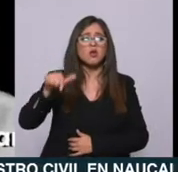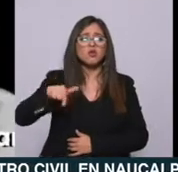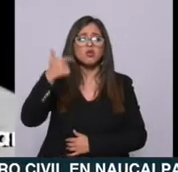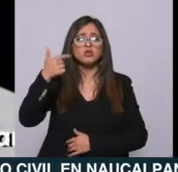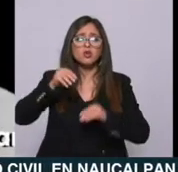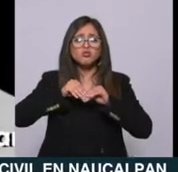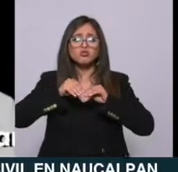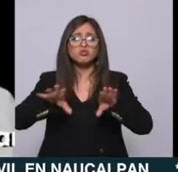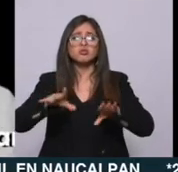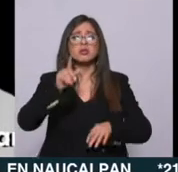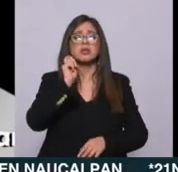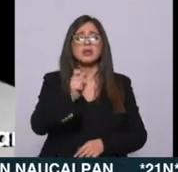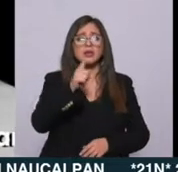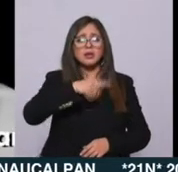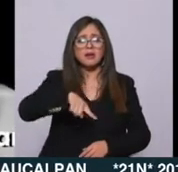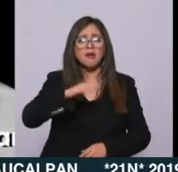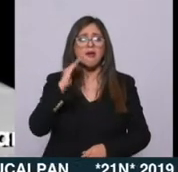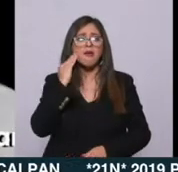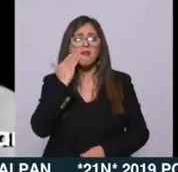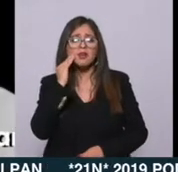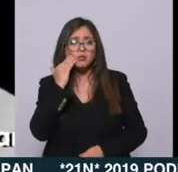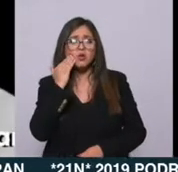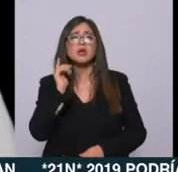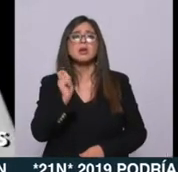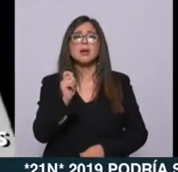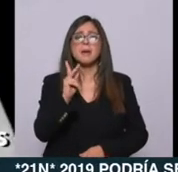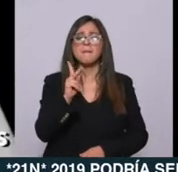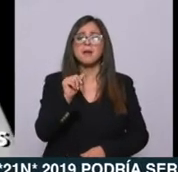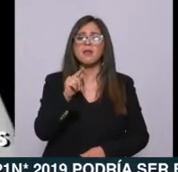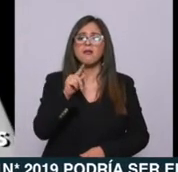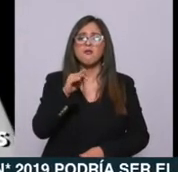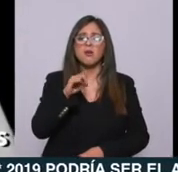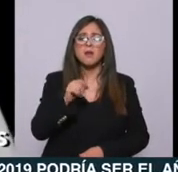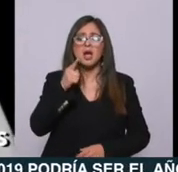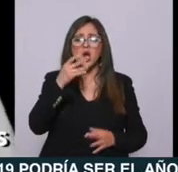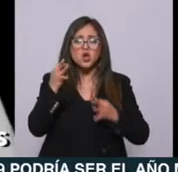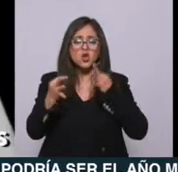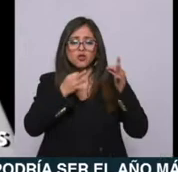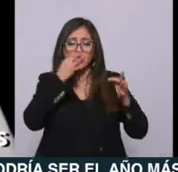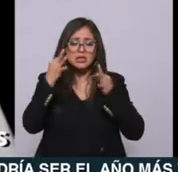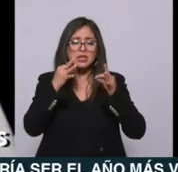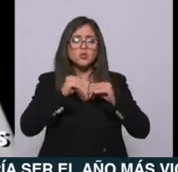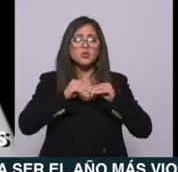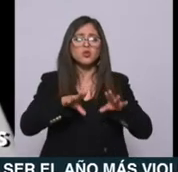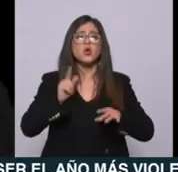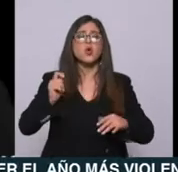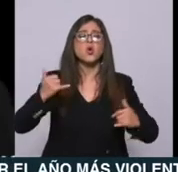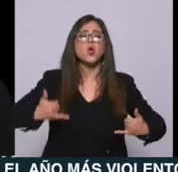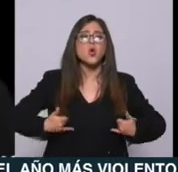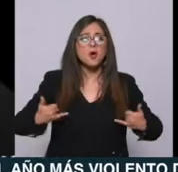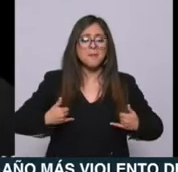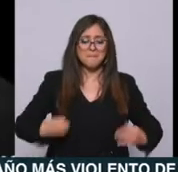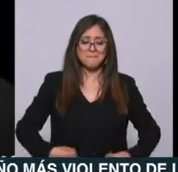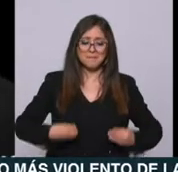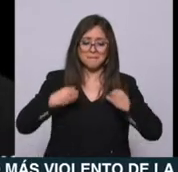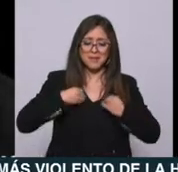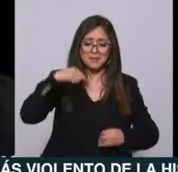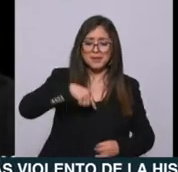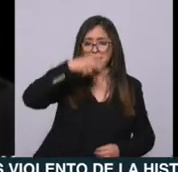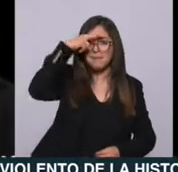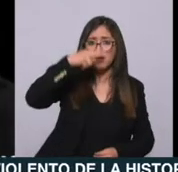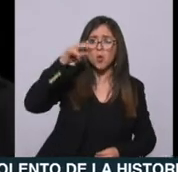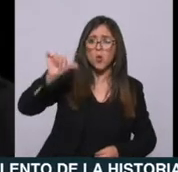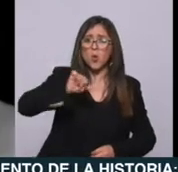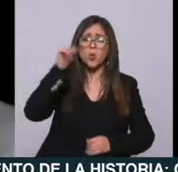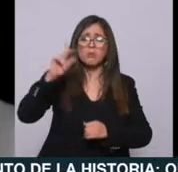Evidente, que en su cuenta de Facebook se define como una plataforma de noticias y contenidos originales, jóvenes que radican en México y en el extranjero